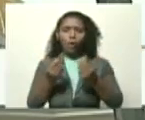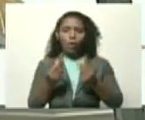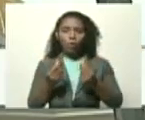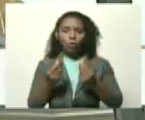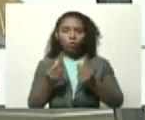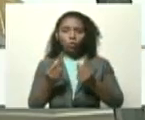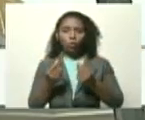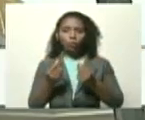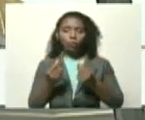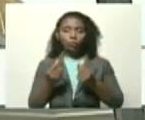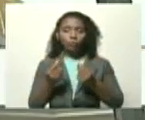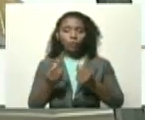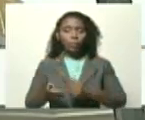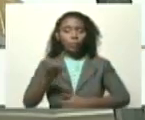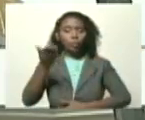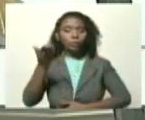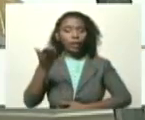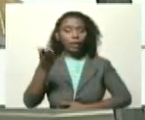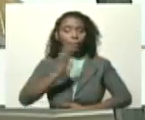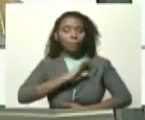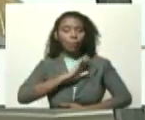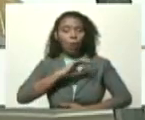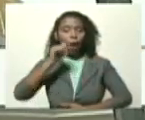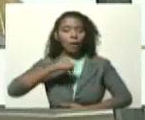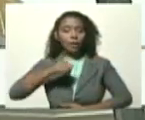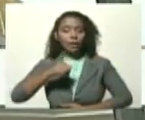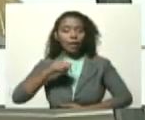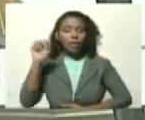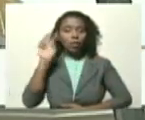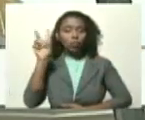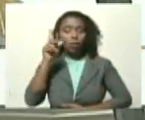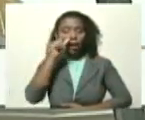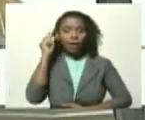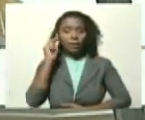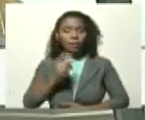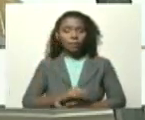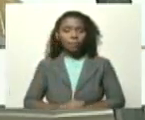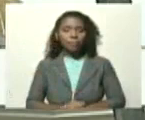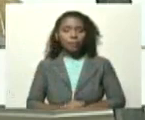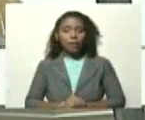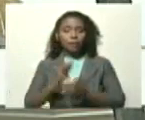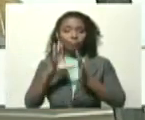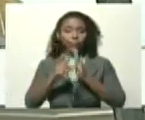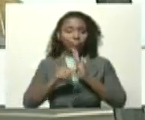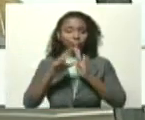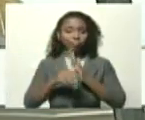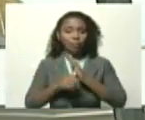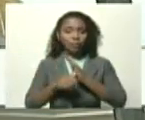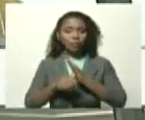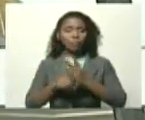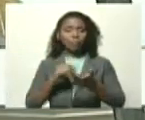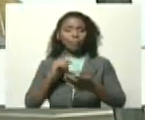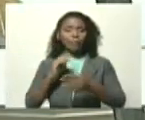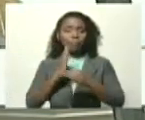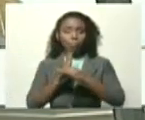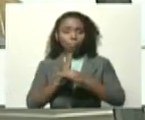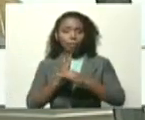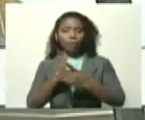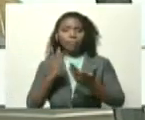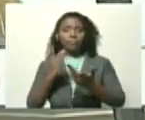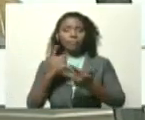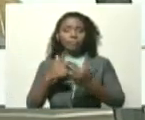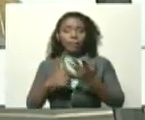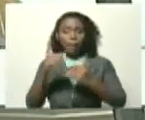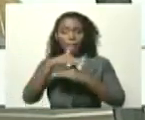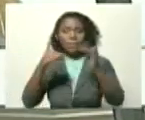activos que pertenecen a los venezolanos y a las venezolanas han sido robados, confiscados, congelados